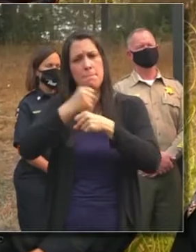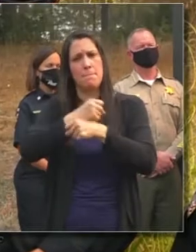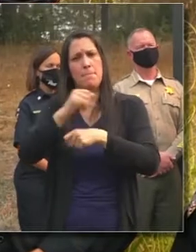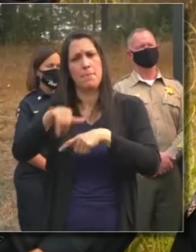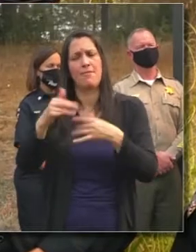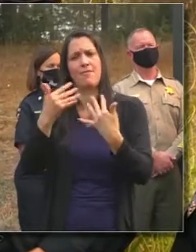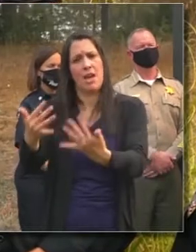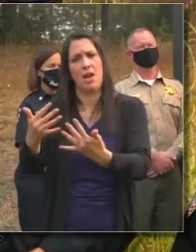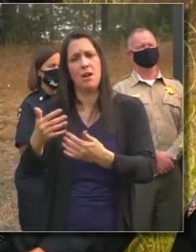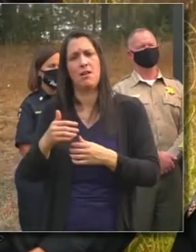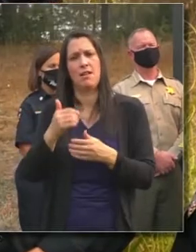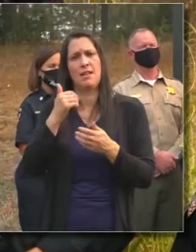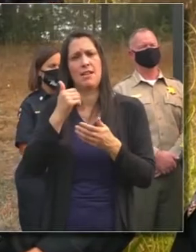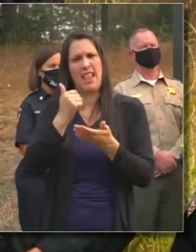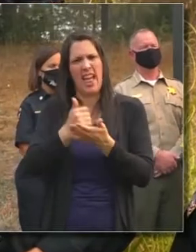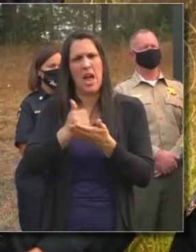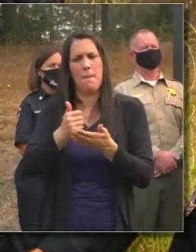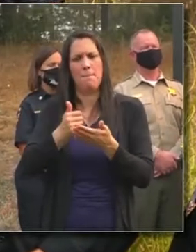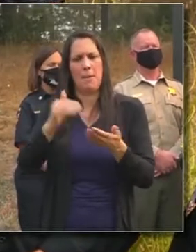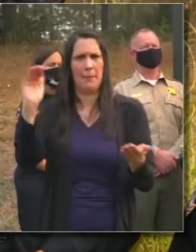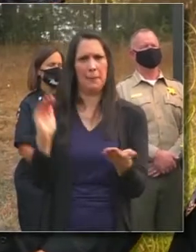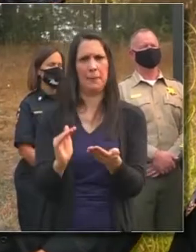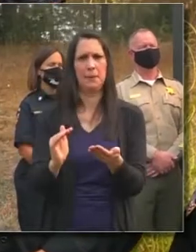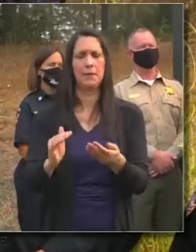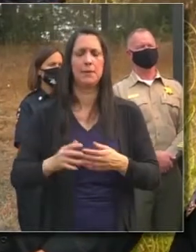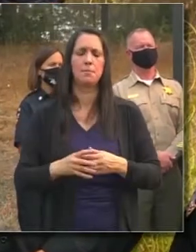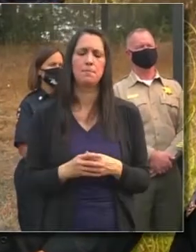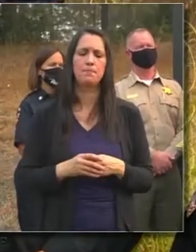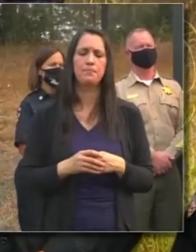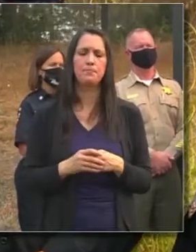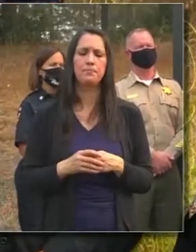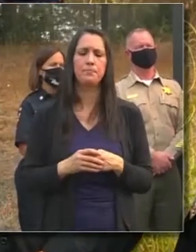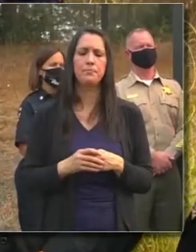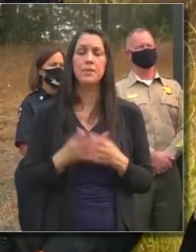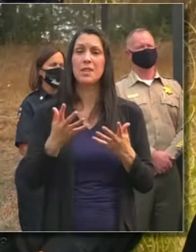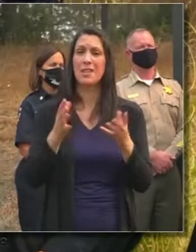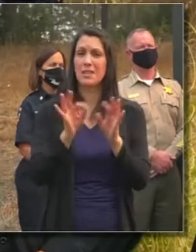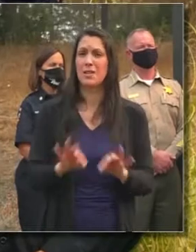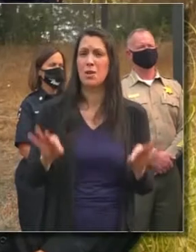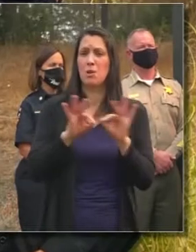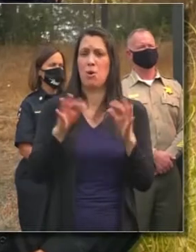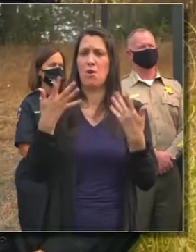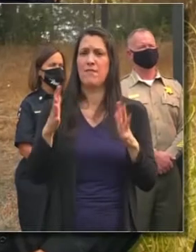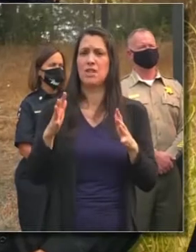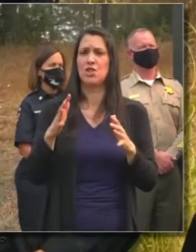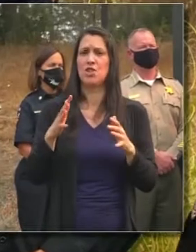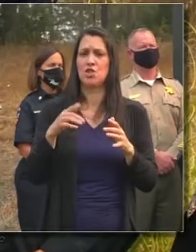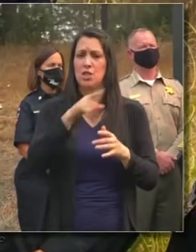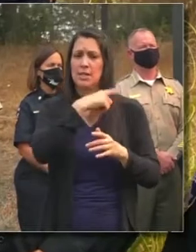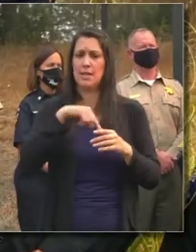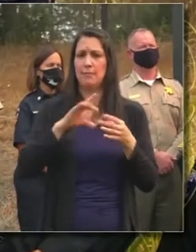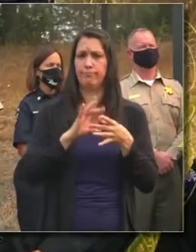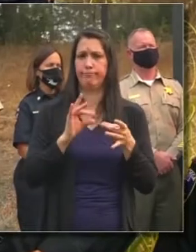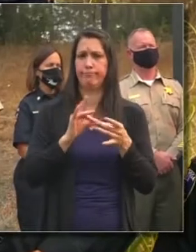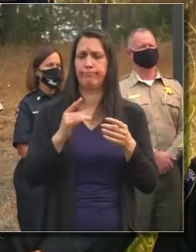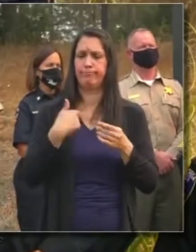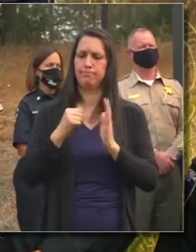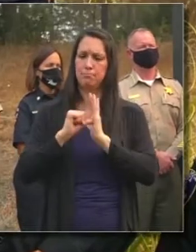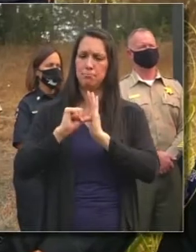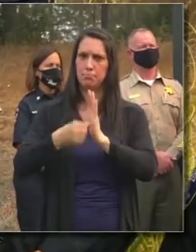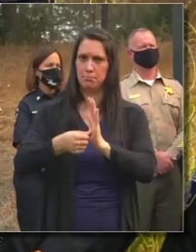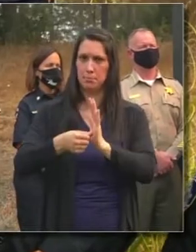ayudando y mitigar la situación y lo último que es importante y que creo que todos ya lo han mencionado es que